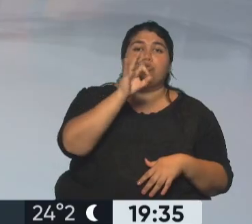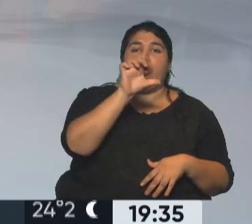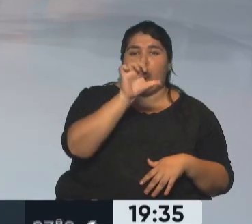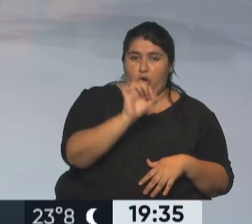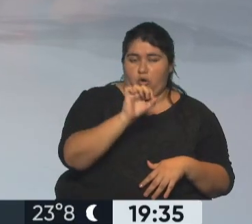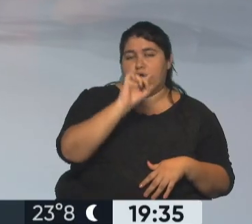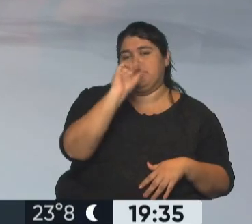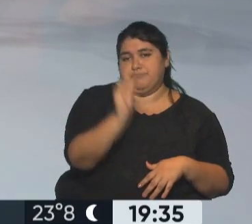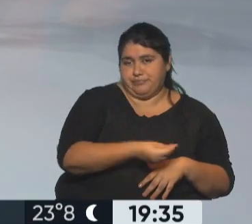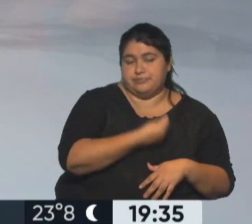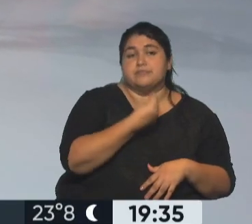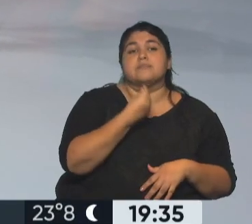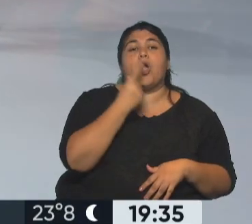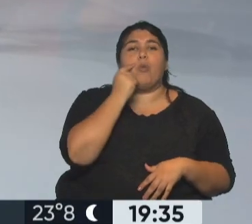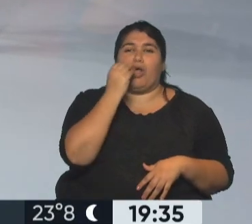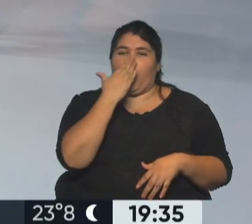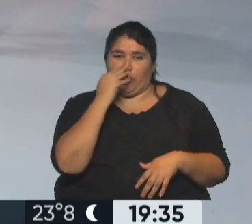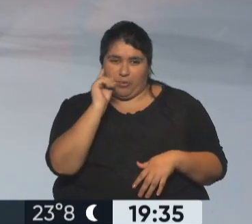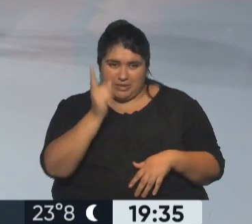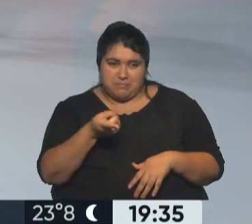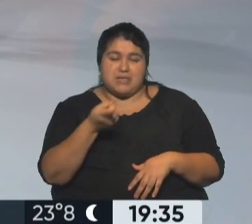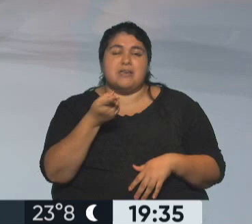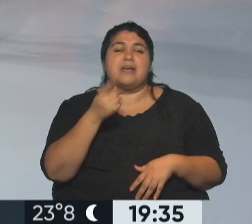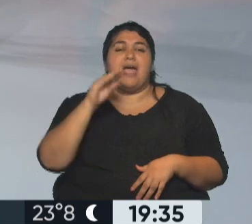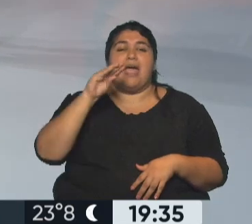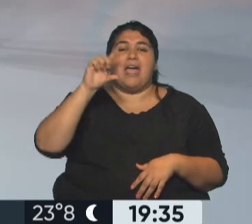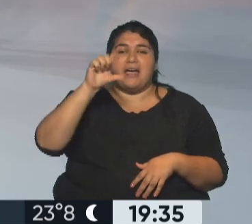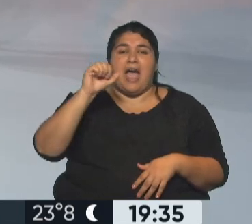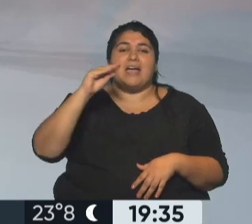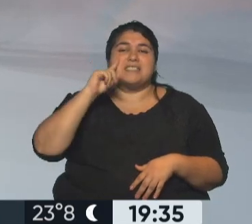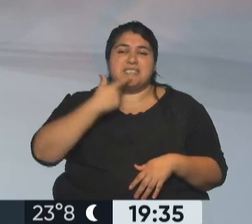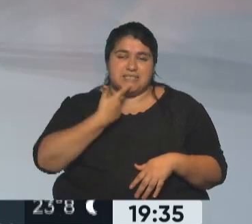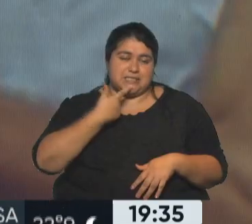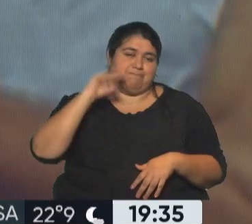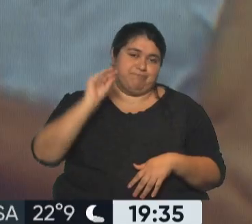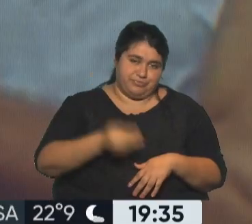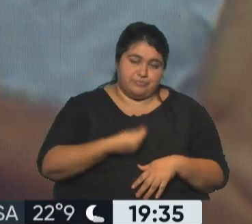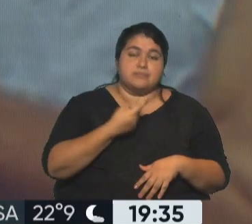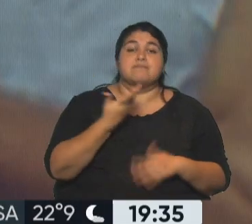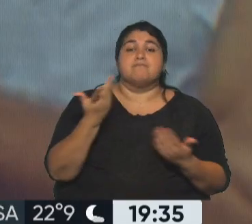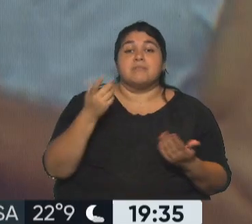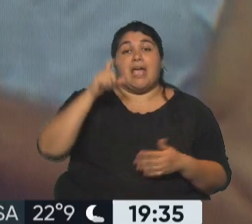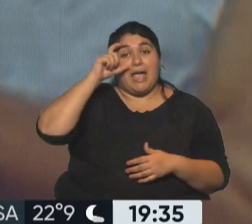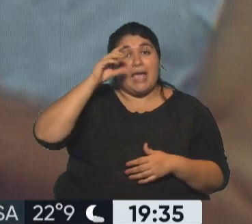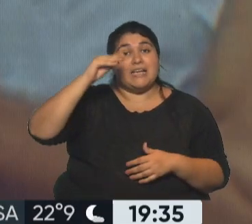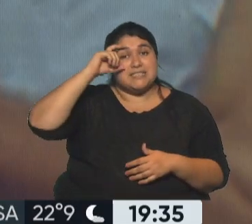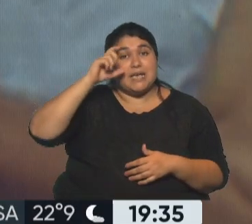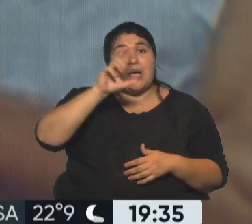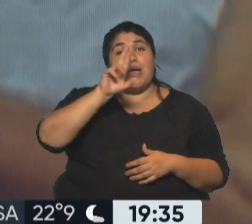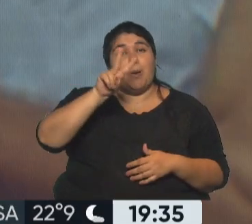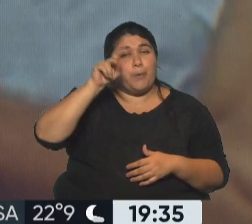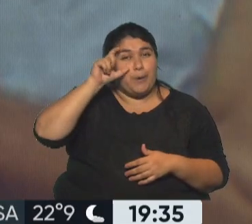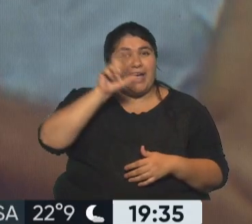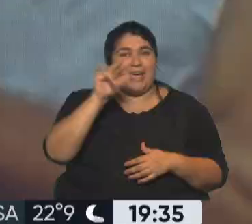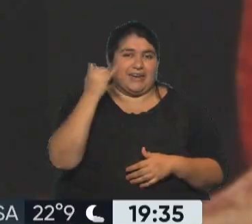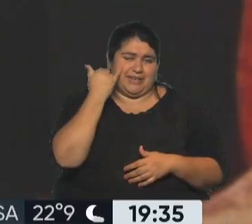el cordobés, y después también la posibilidad de ver en acción, lamentablemente, sin Tomás Echeverri, el de mayor protagonismo